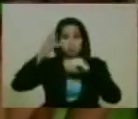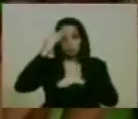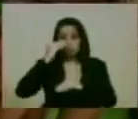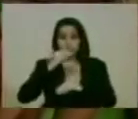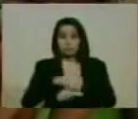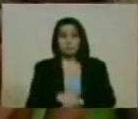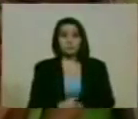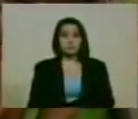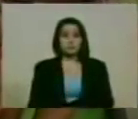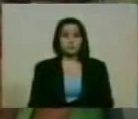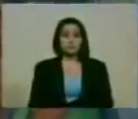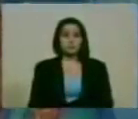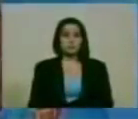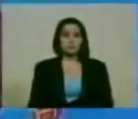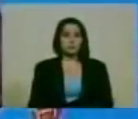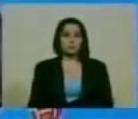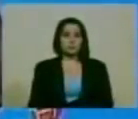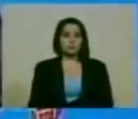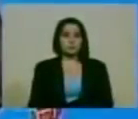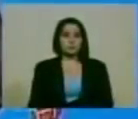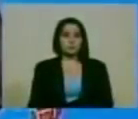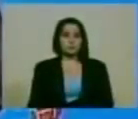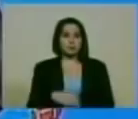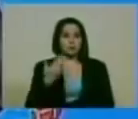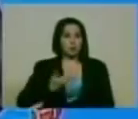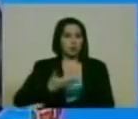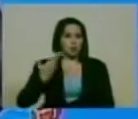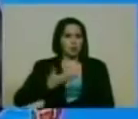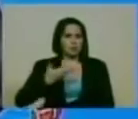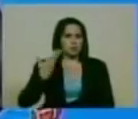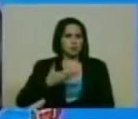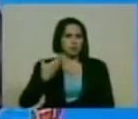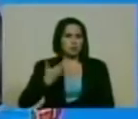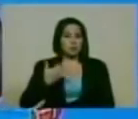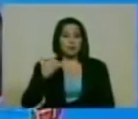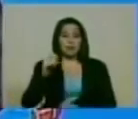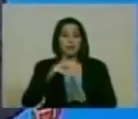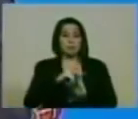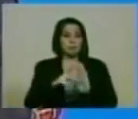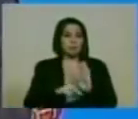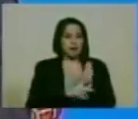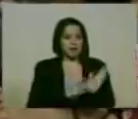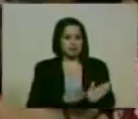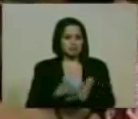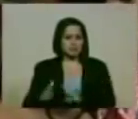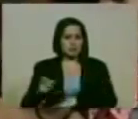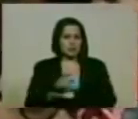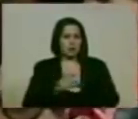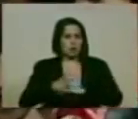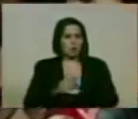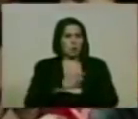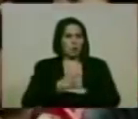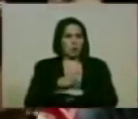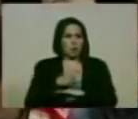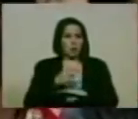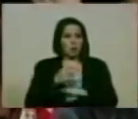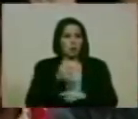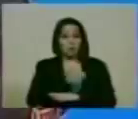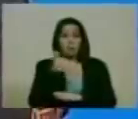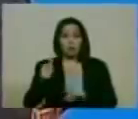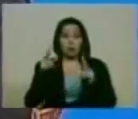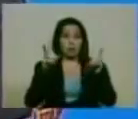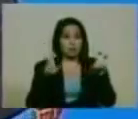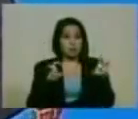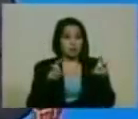Estudiar es muy importante. Muy importante. Aquí están los planes sectoriales específicos por cada tema. El